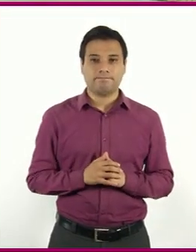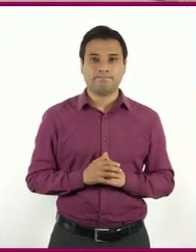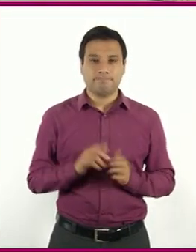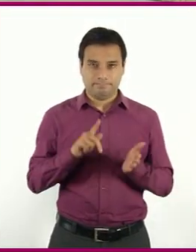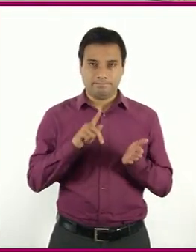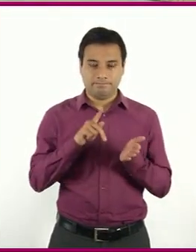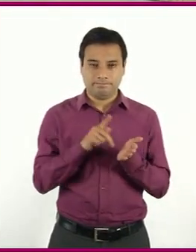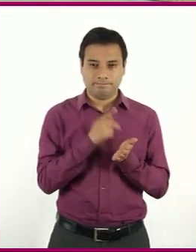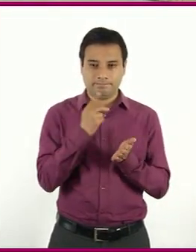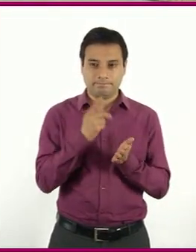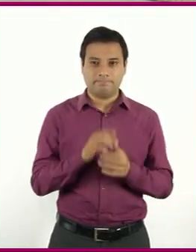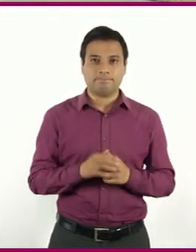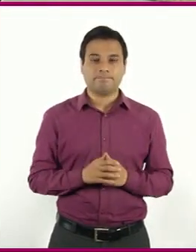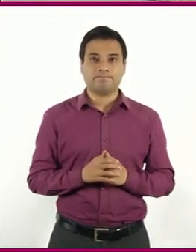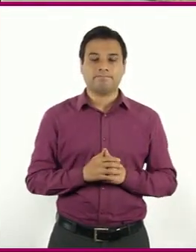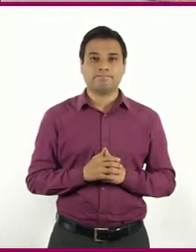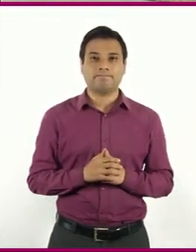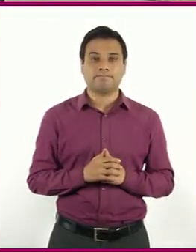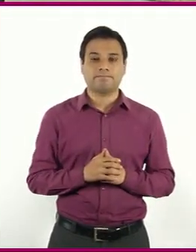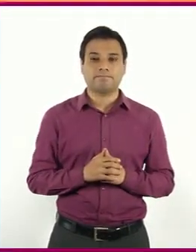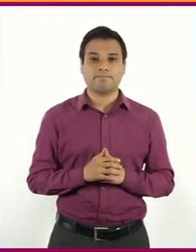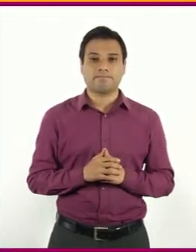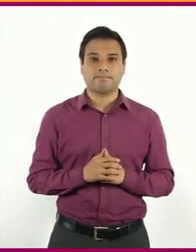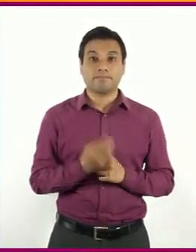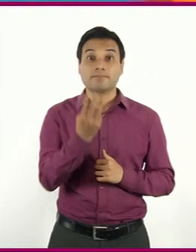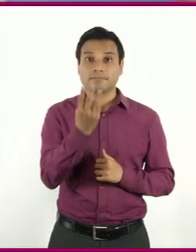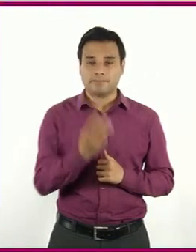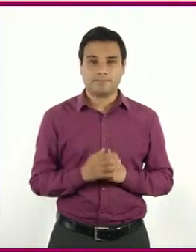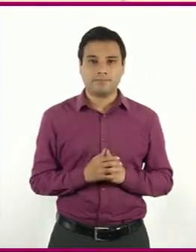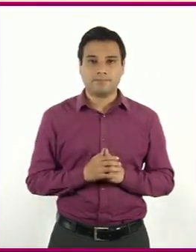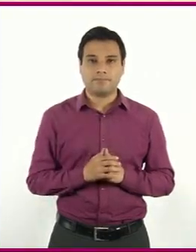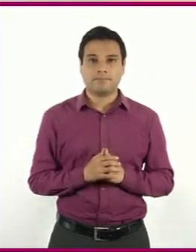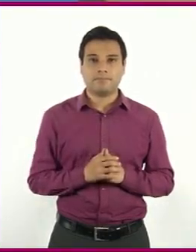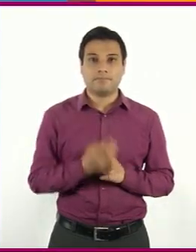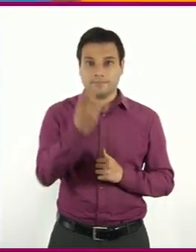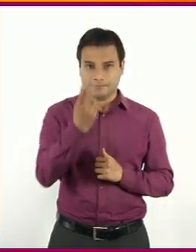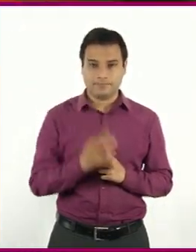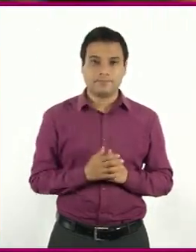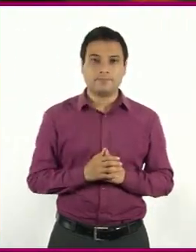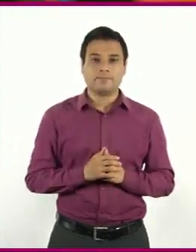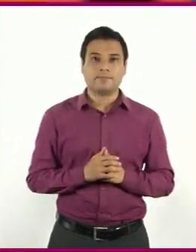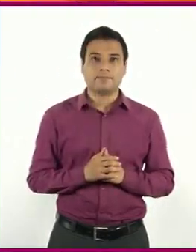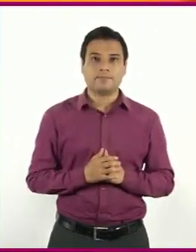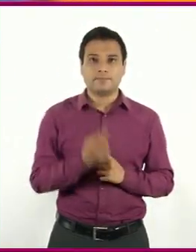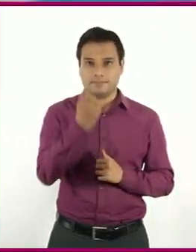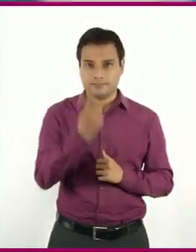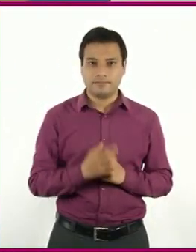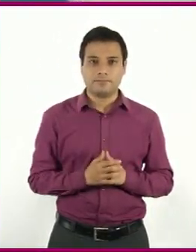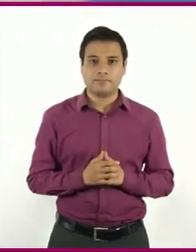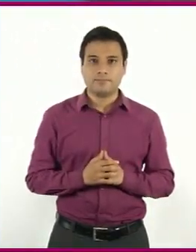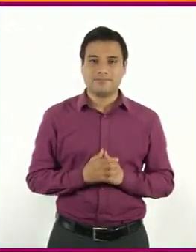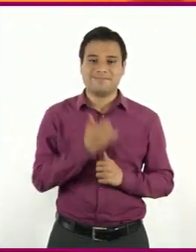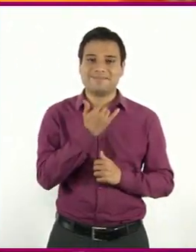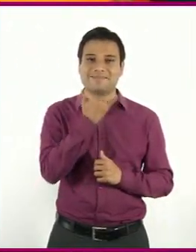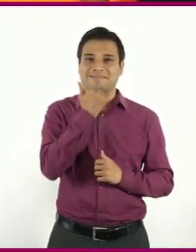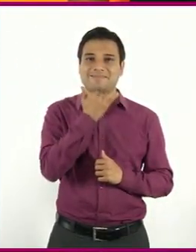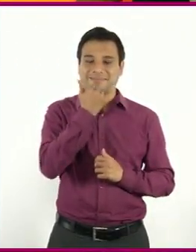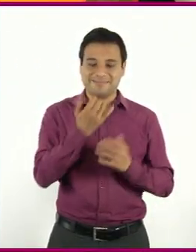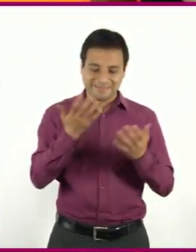vez. Una más. Tres. Dos. Ay, me equivoqué.